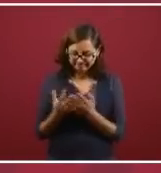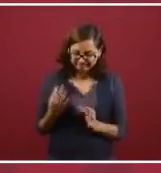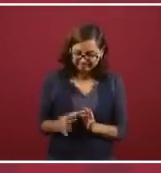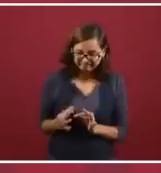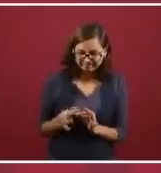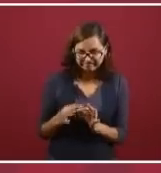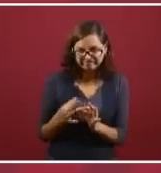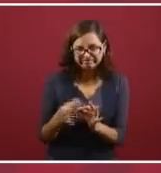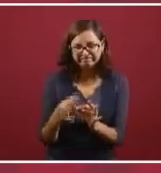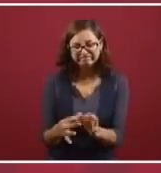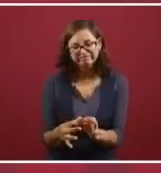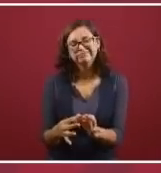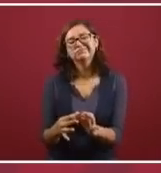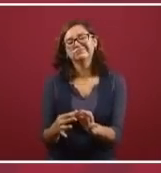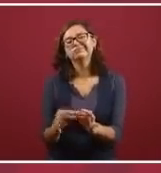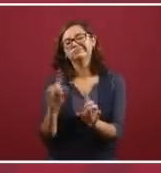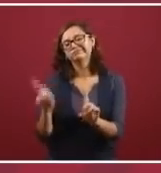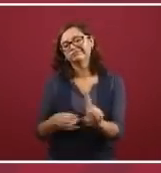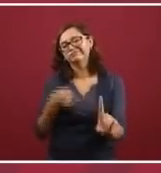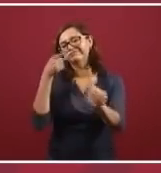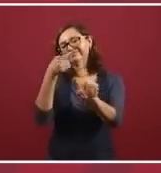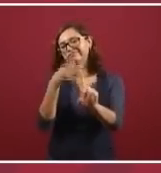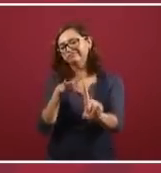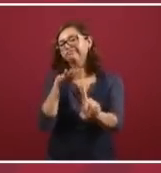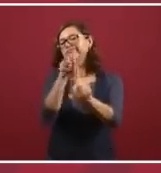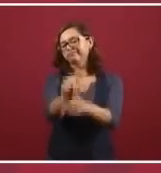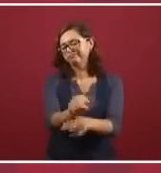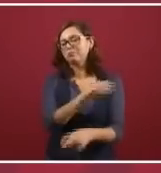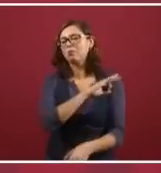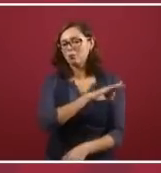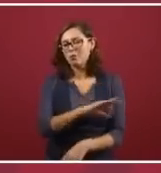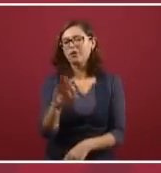se logran los propósitos.